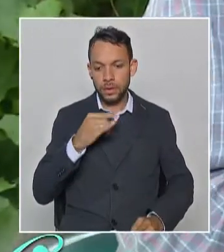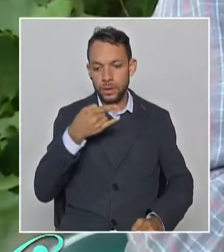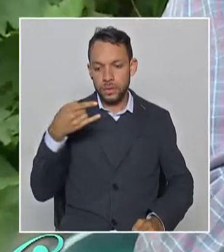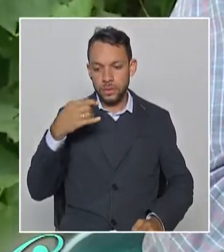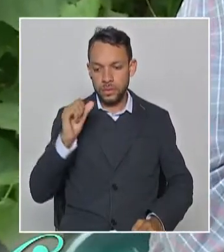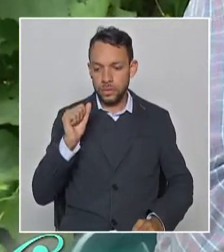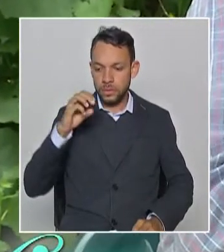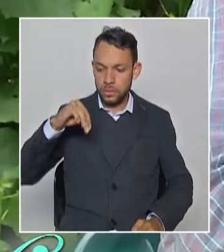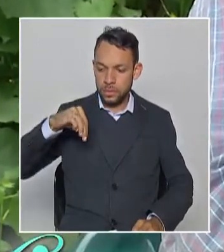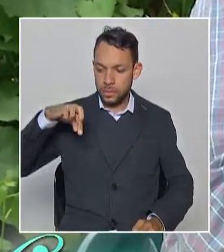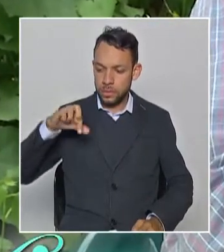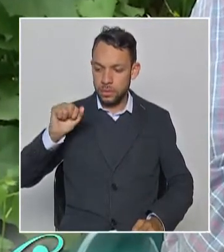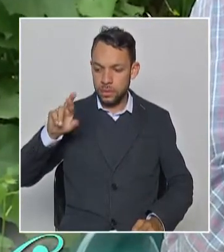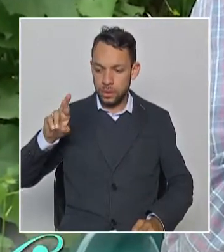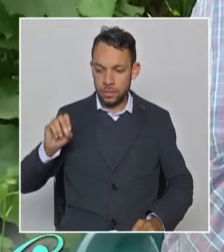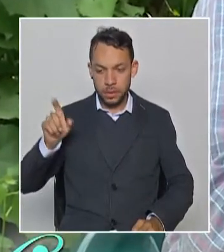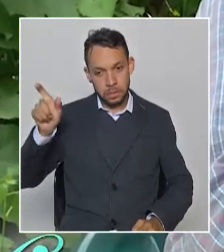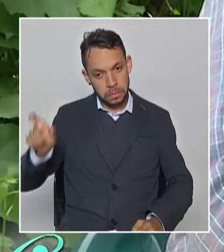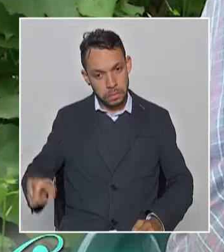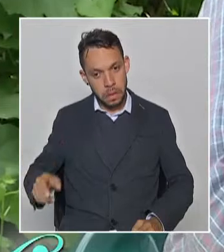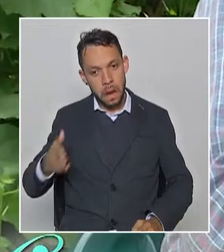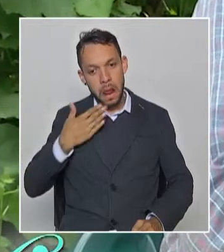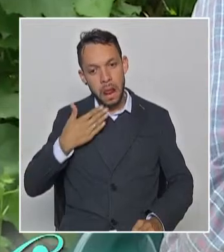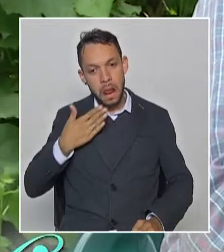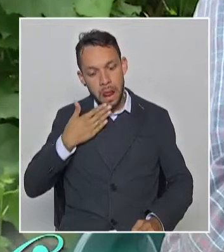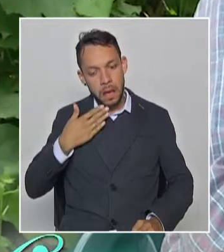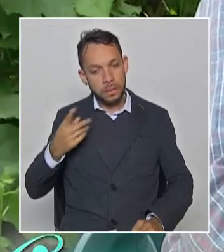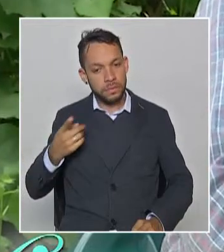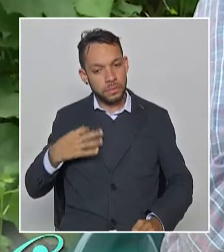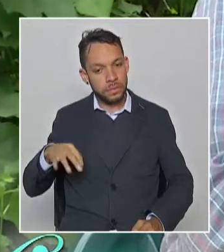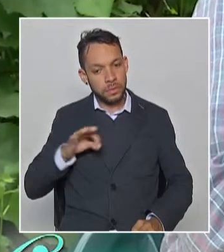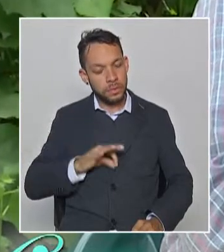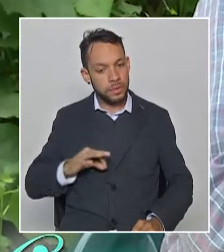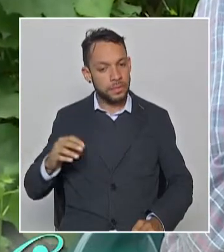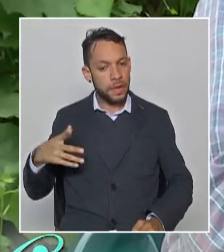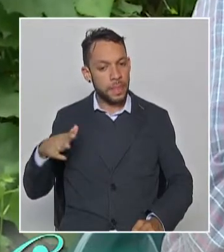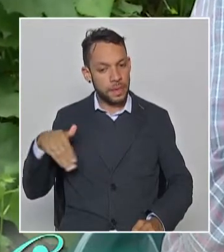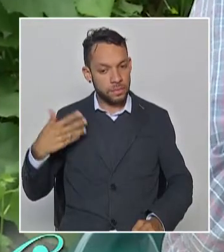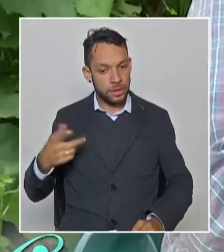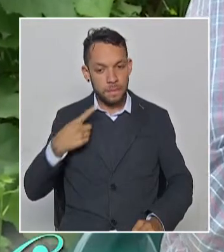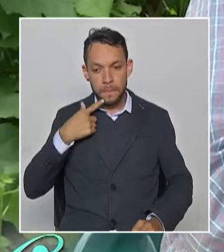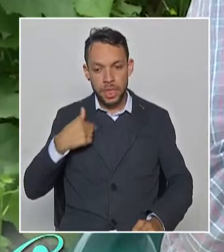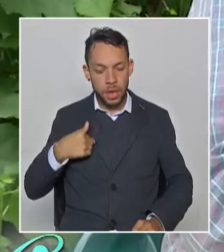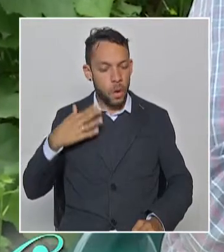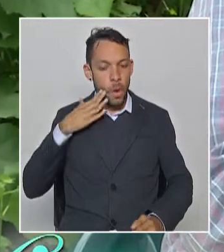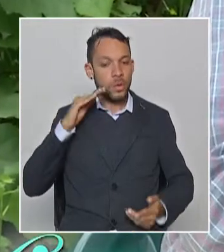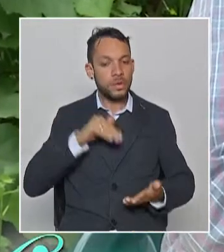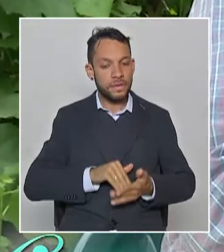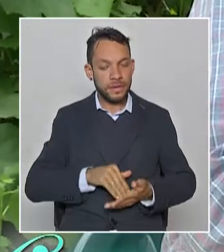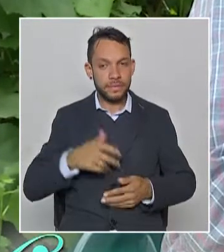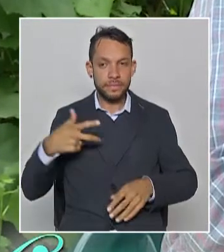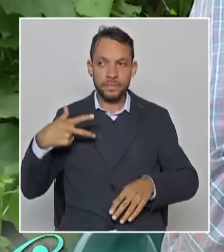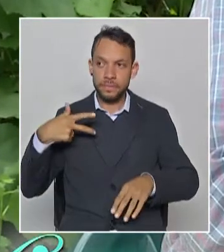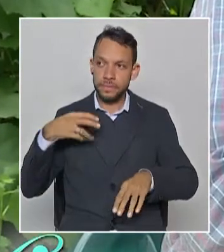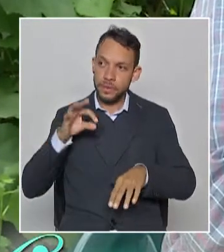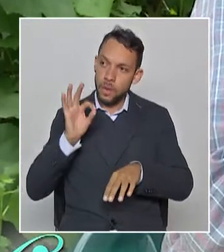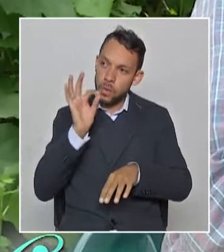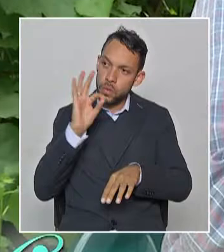cual tengo una comunicación con ella y procede a aplicarme